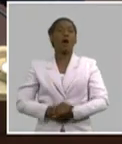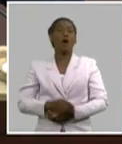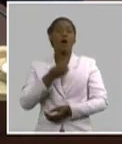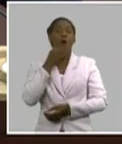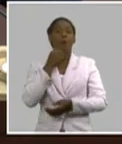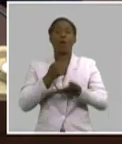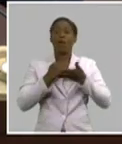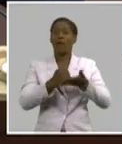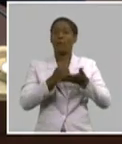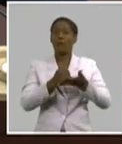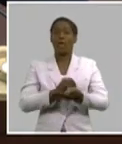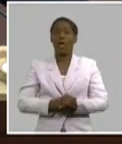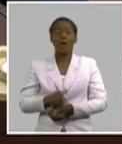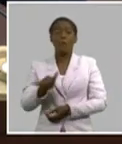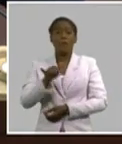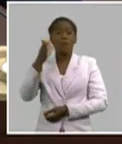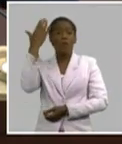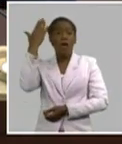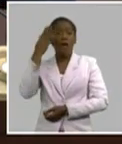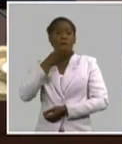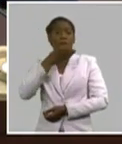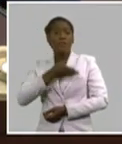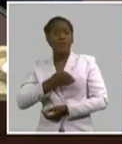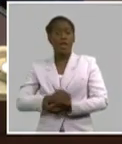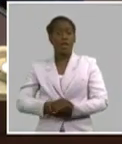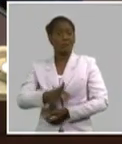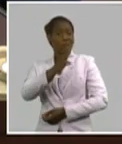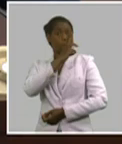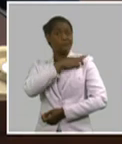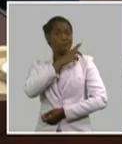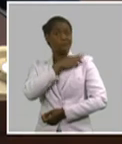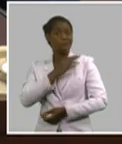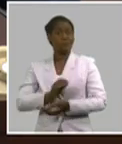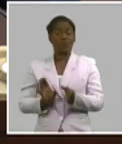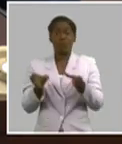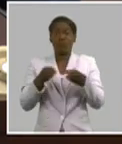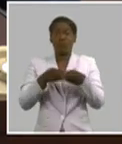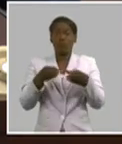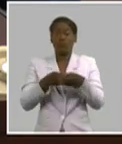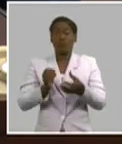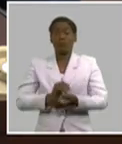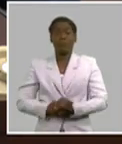del comandante en jefe, del general de ejército, del propio